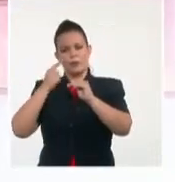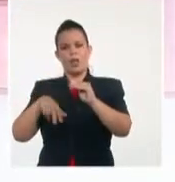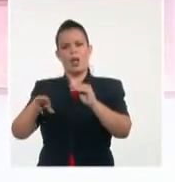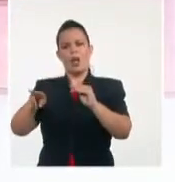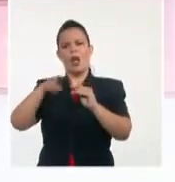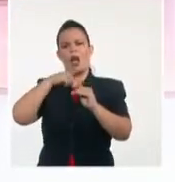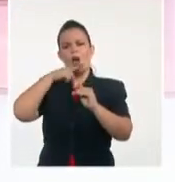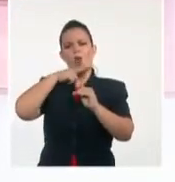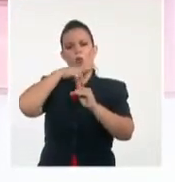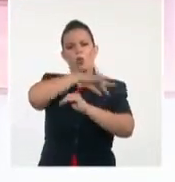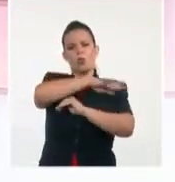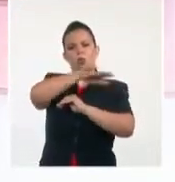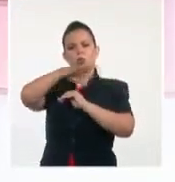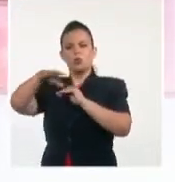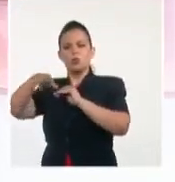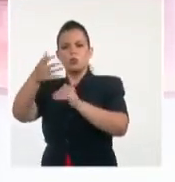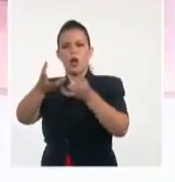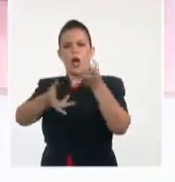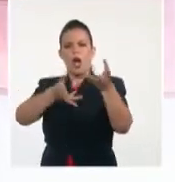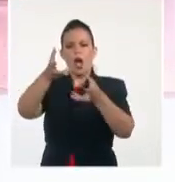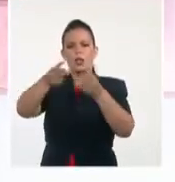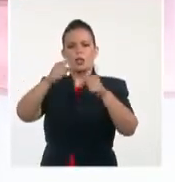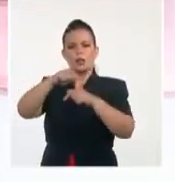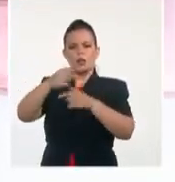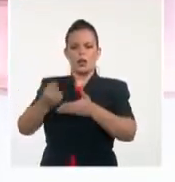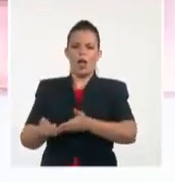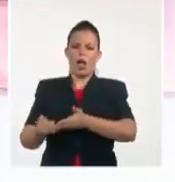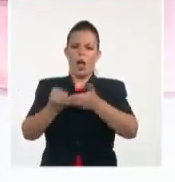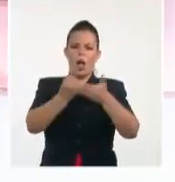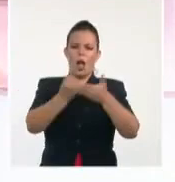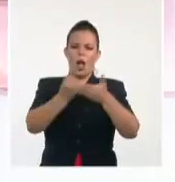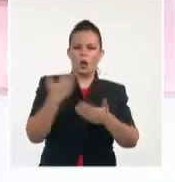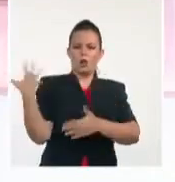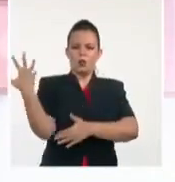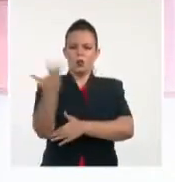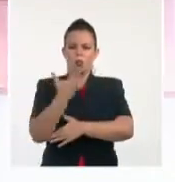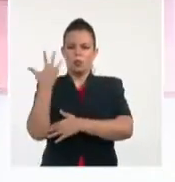sube en la columna y lo va formando nubosidad,